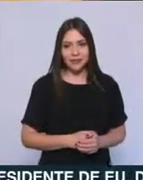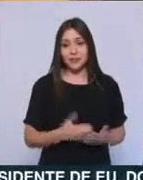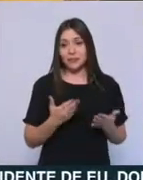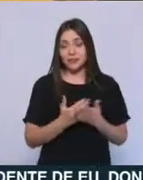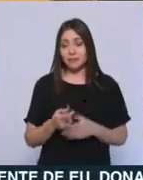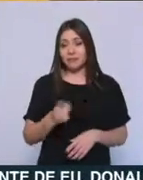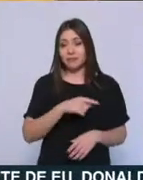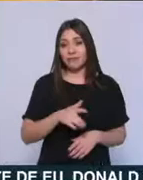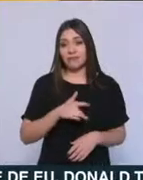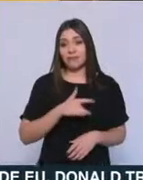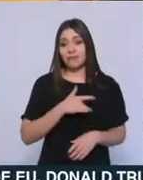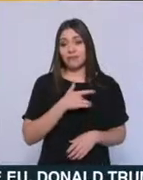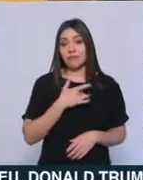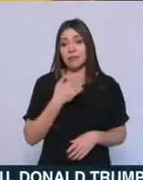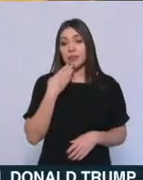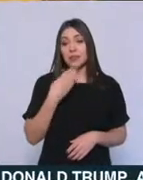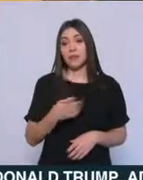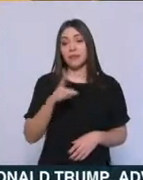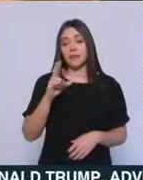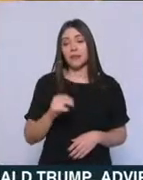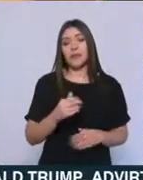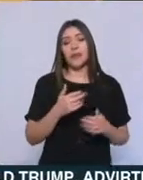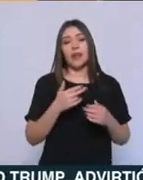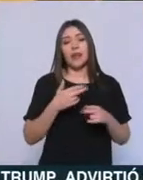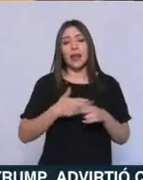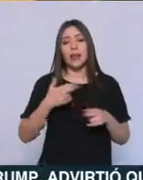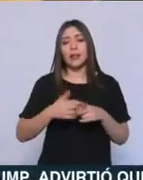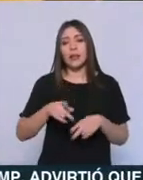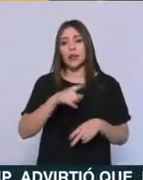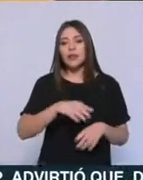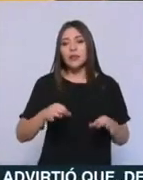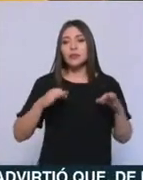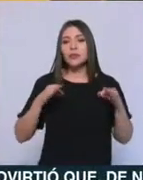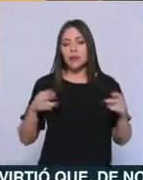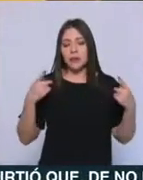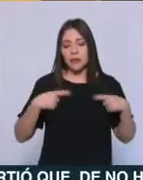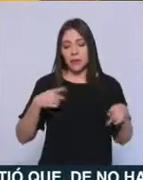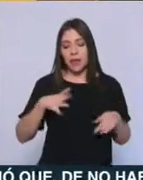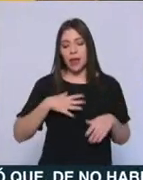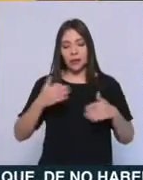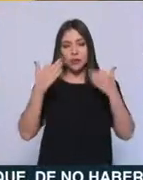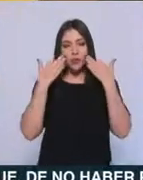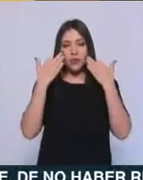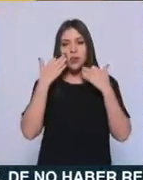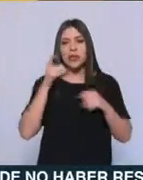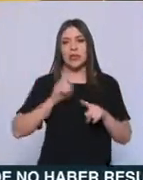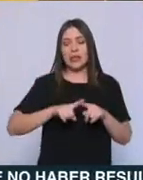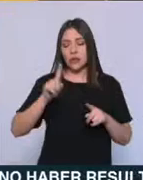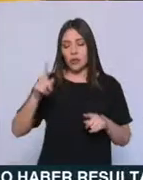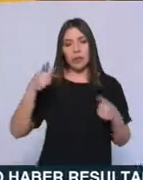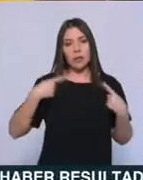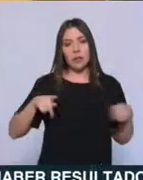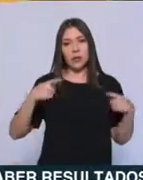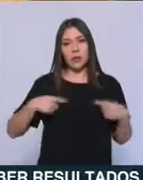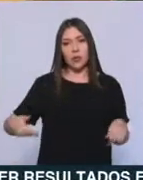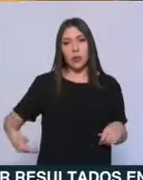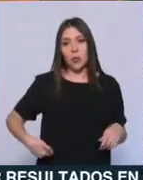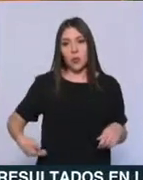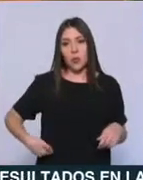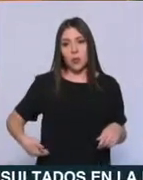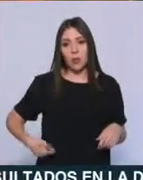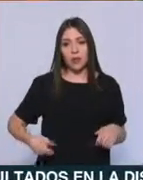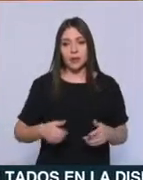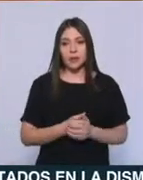tenemos satisfacción hasta que se esté demostrado que hay una persona y que se encontró a un culpable. Simplemente